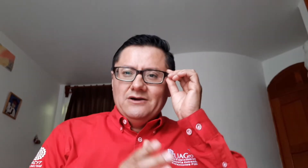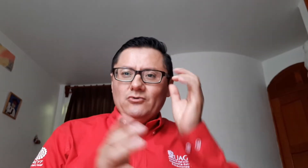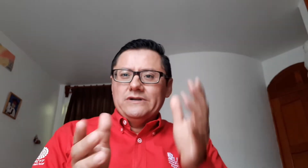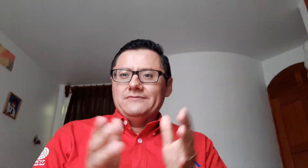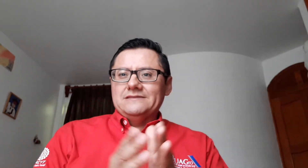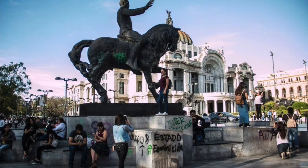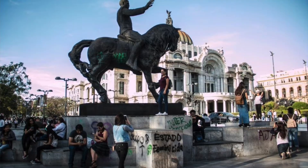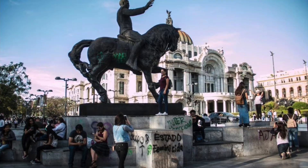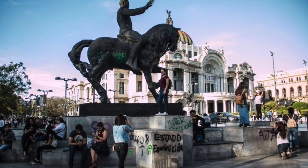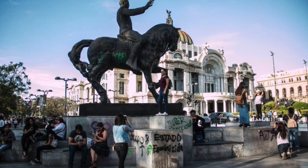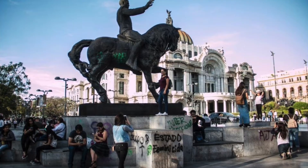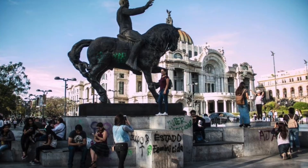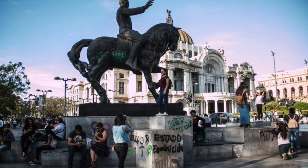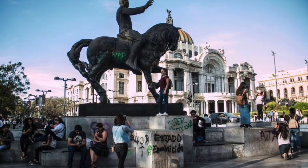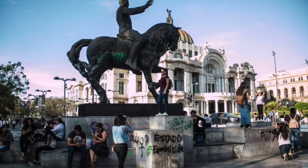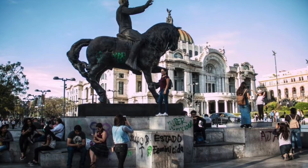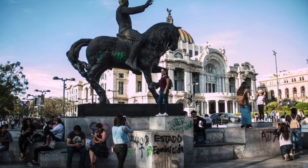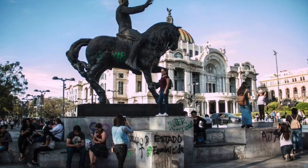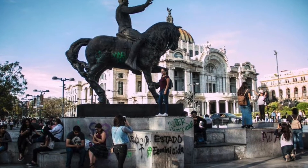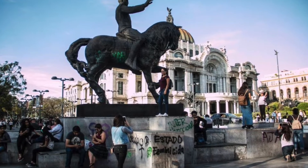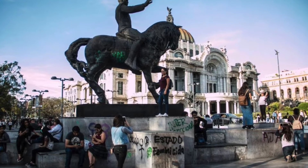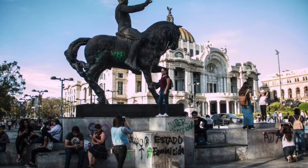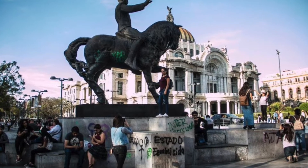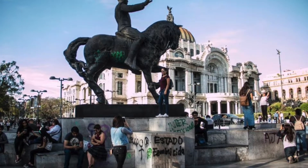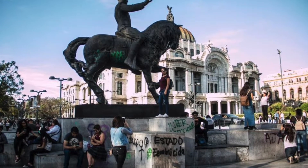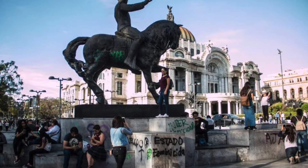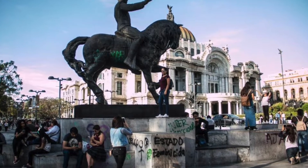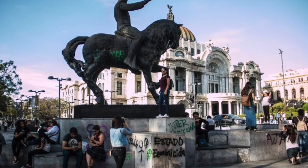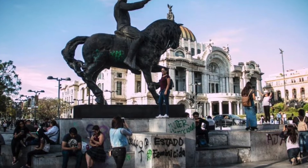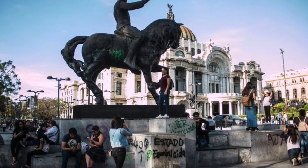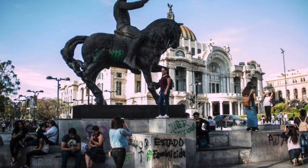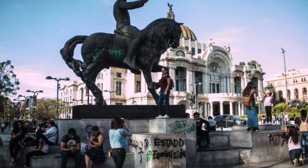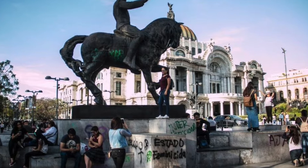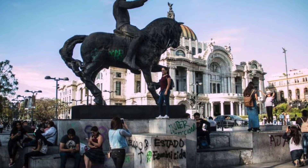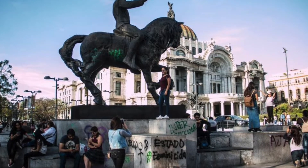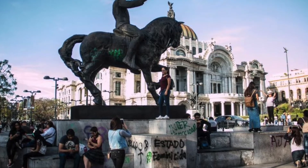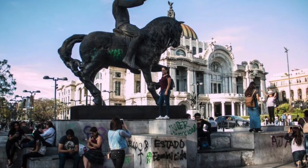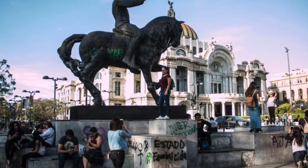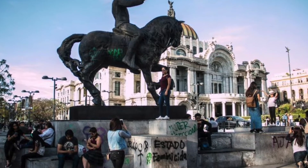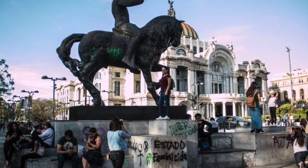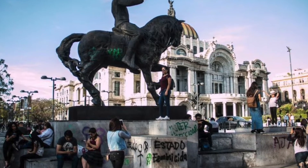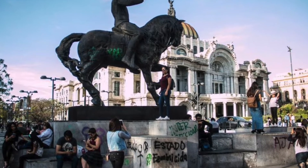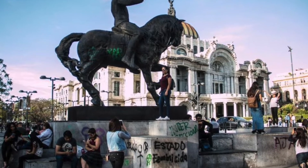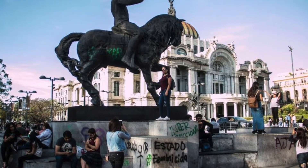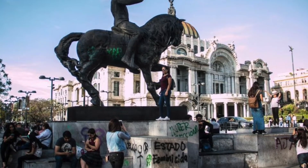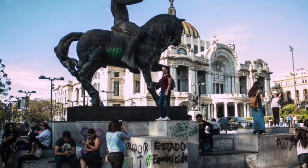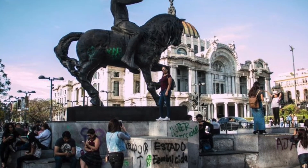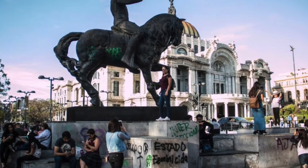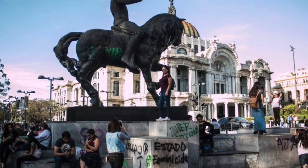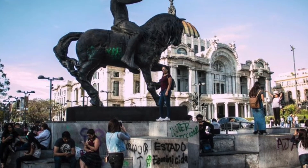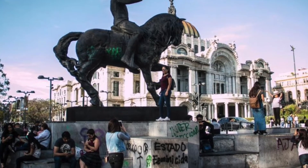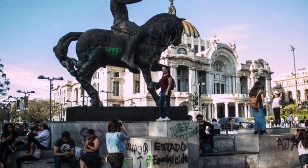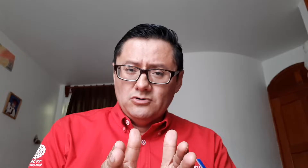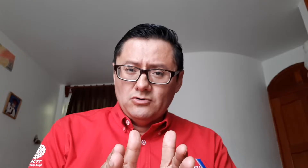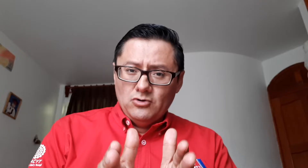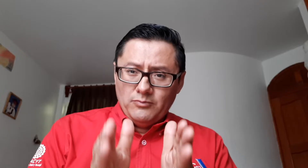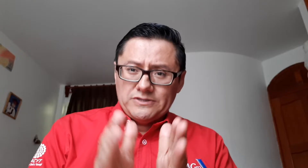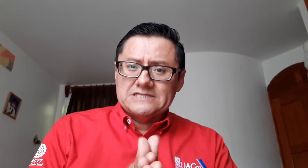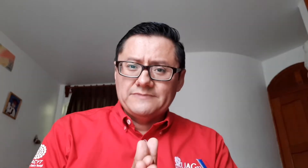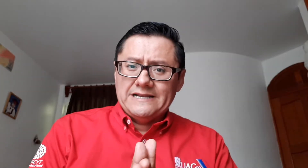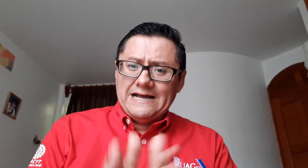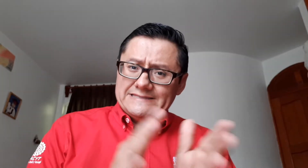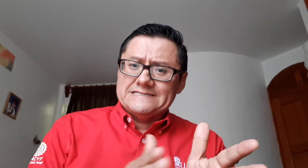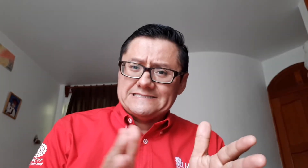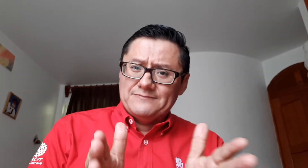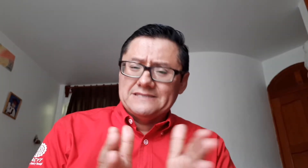para un evento de líder de la Iglesia de la Luz del Mundo. Tengo el video de lo que dijo López Obrador, en un momento lo